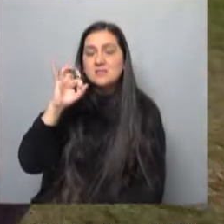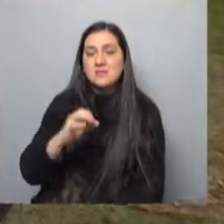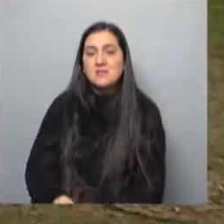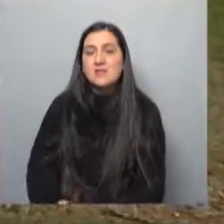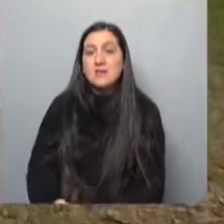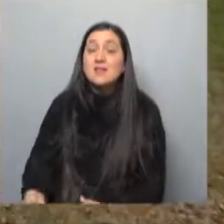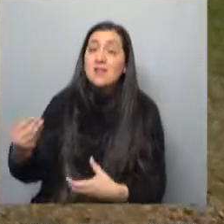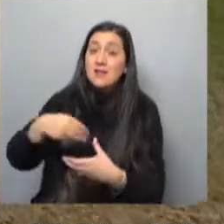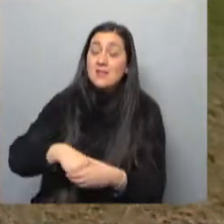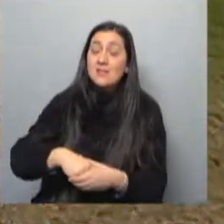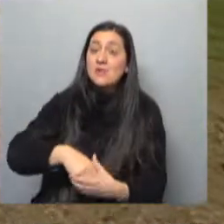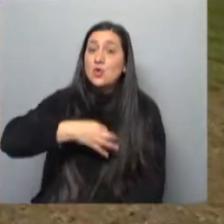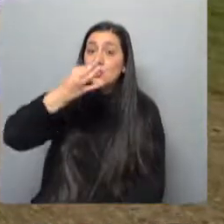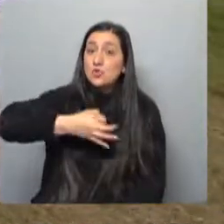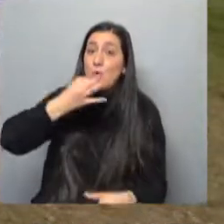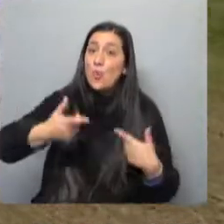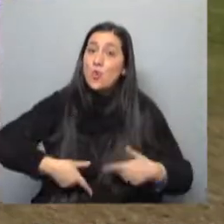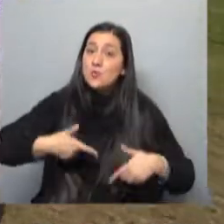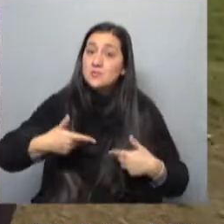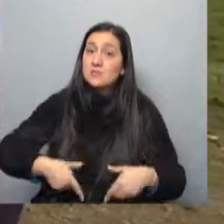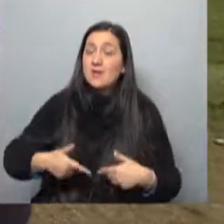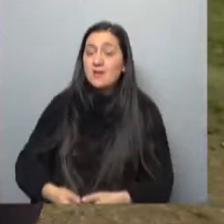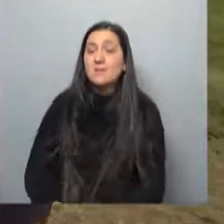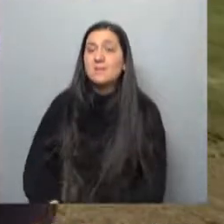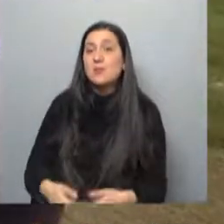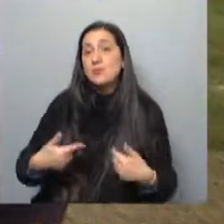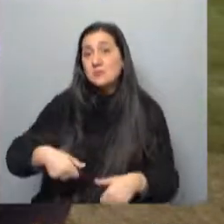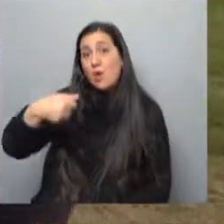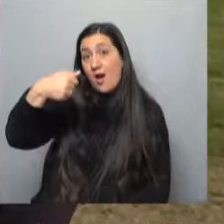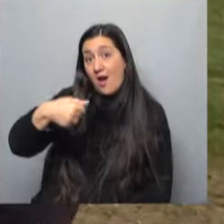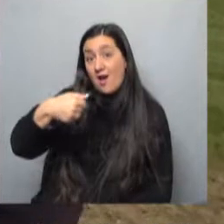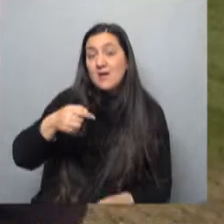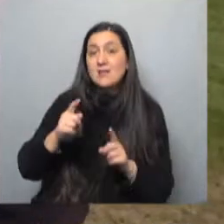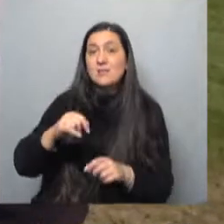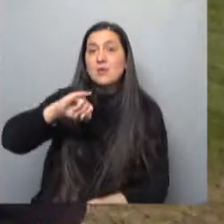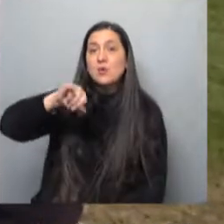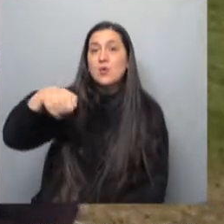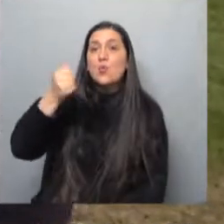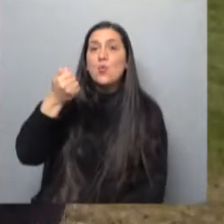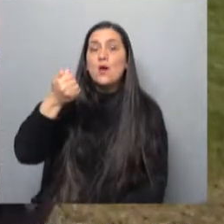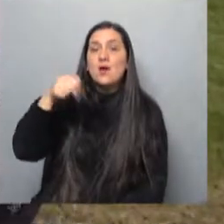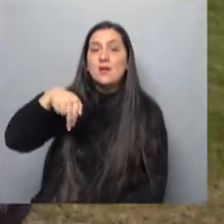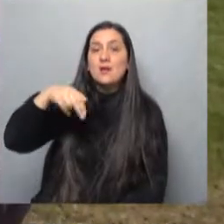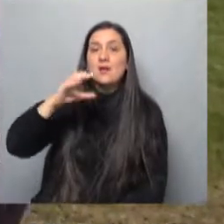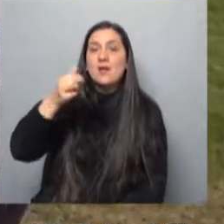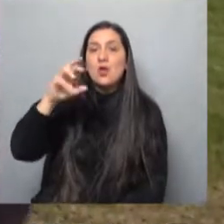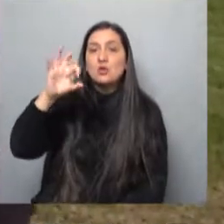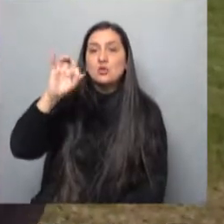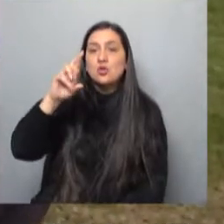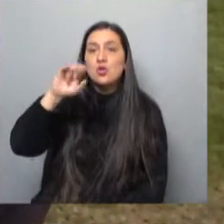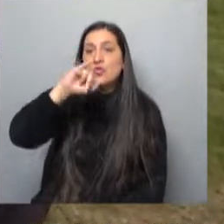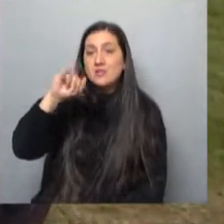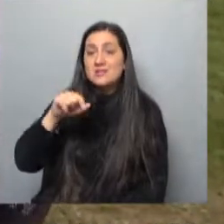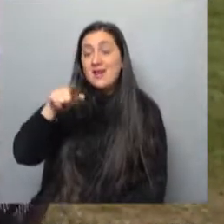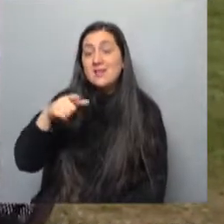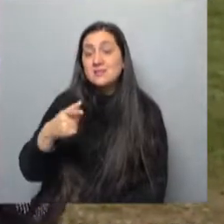municipal de este municipio a y también con Juan Carlos Rodríguez él